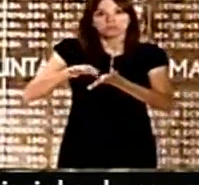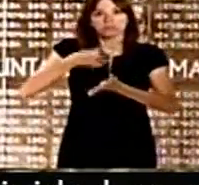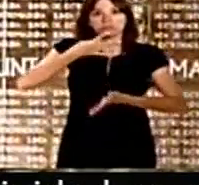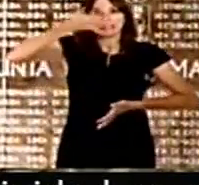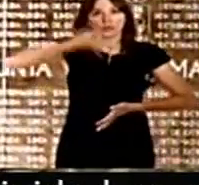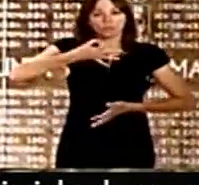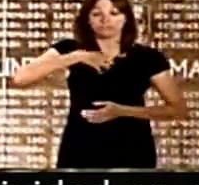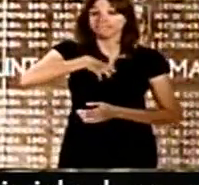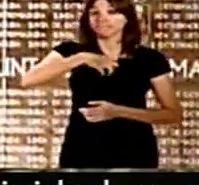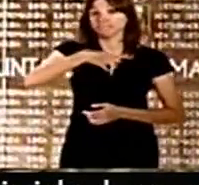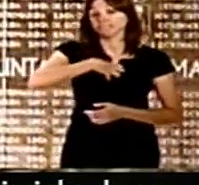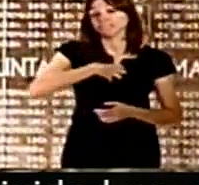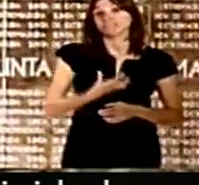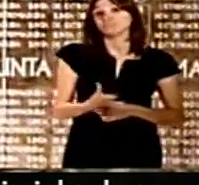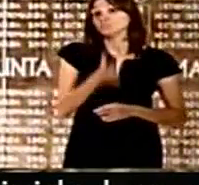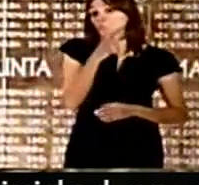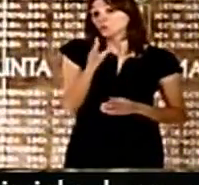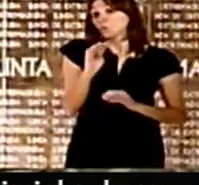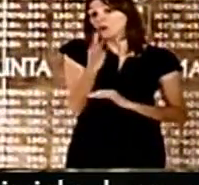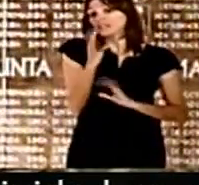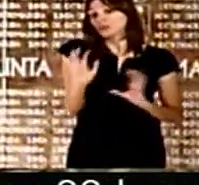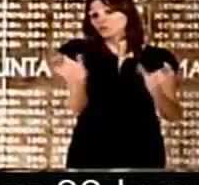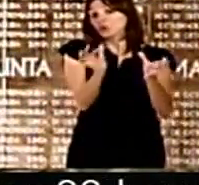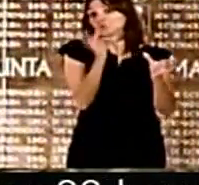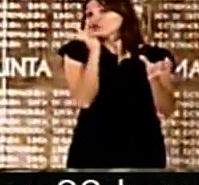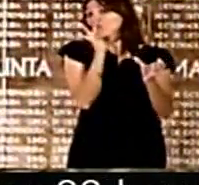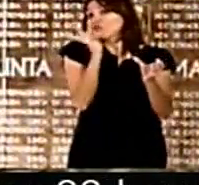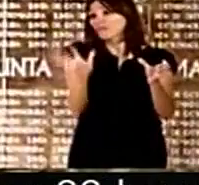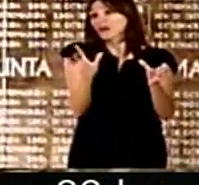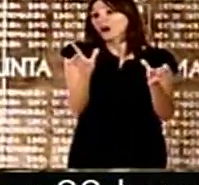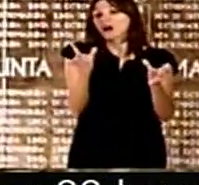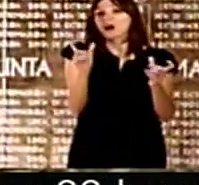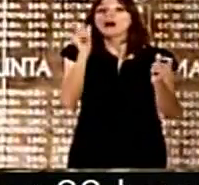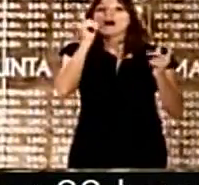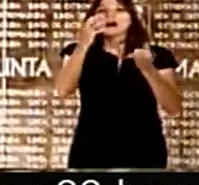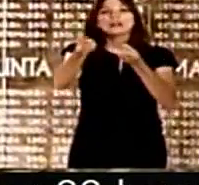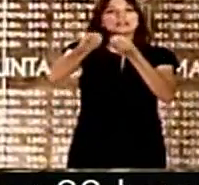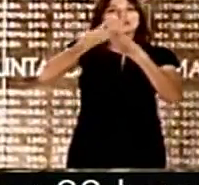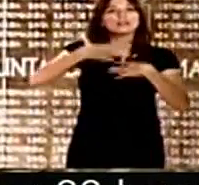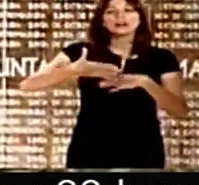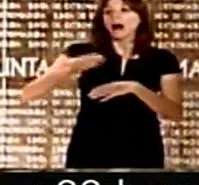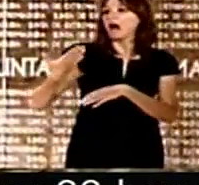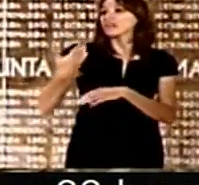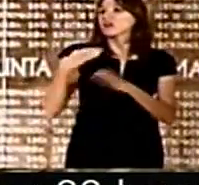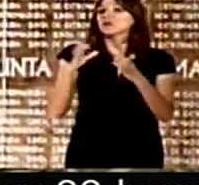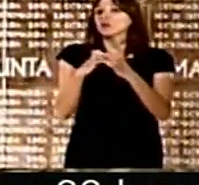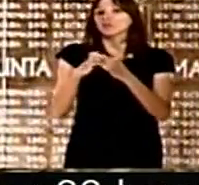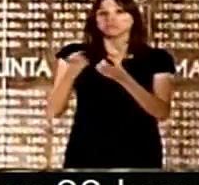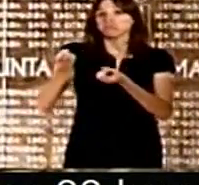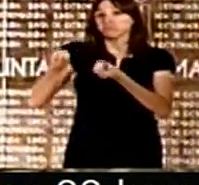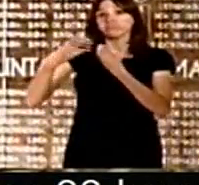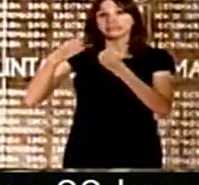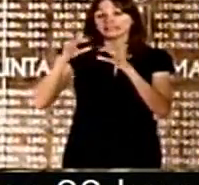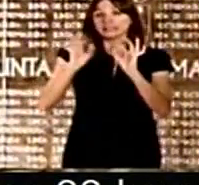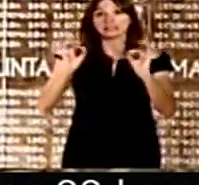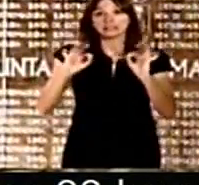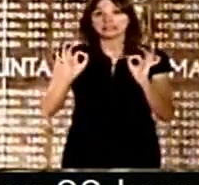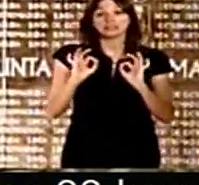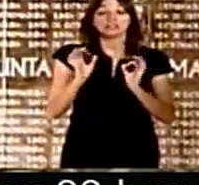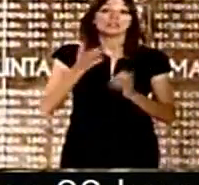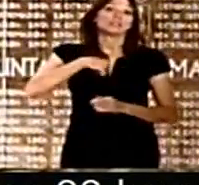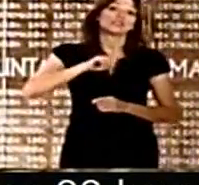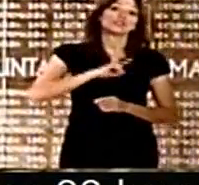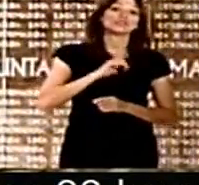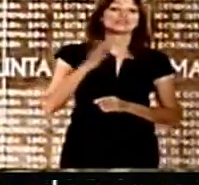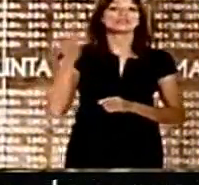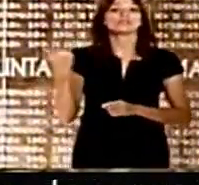una cuarta reunión que espera, no tengo conocimiento de lo que ocurrió en la reunión de ayer, y nosotros, como hemos